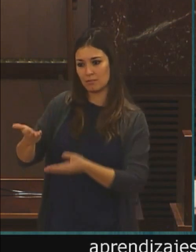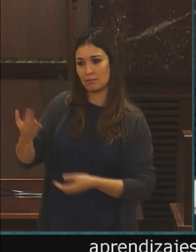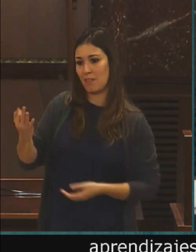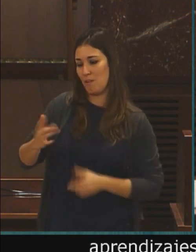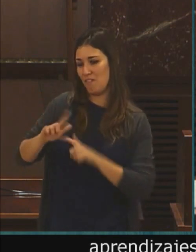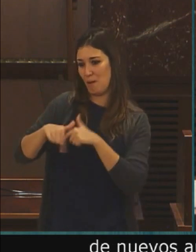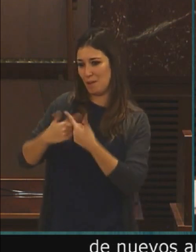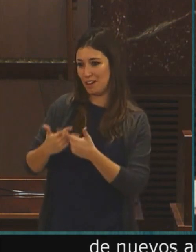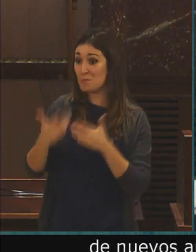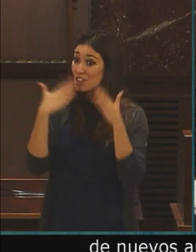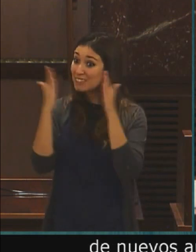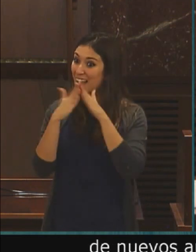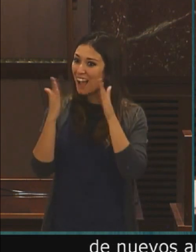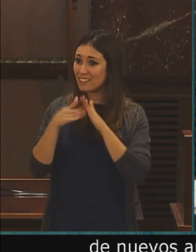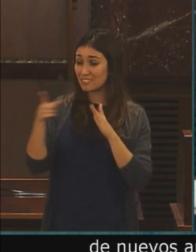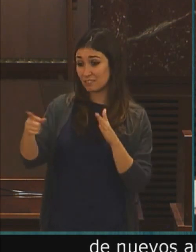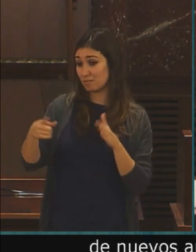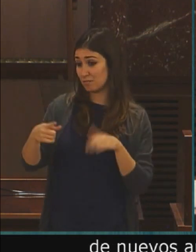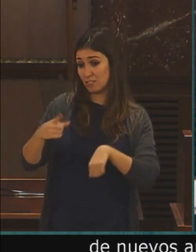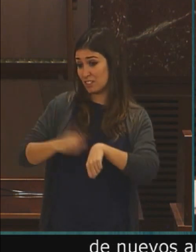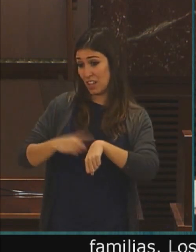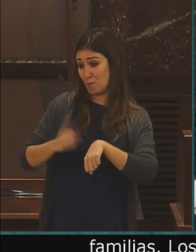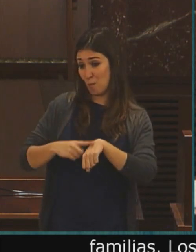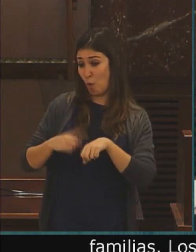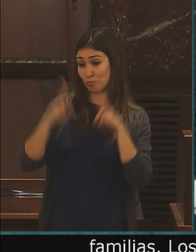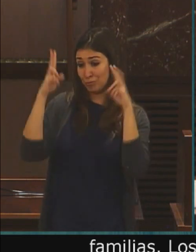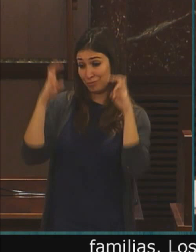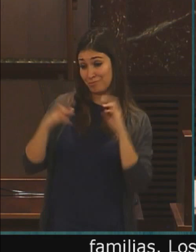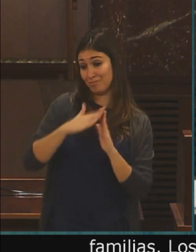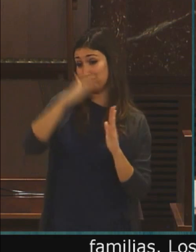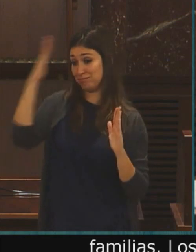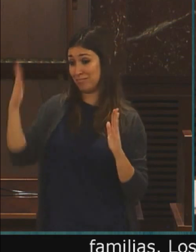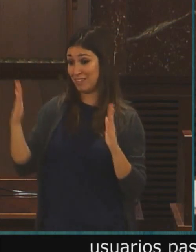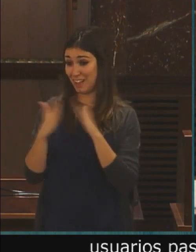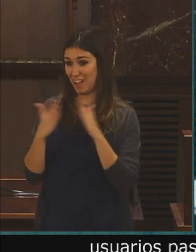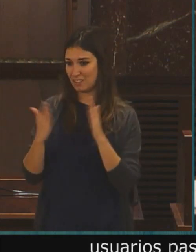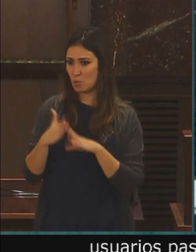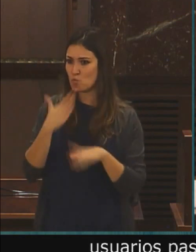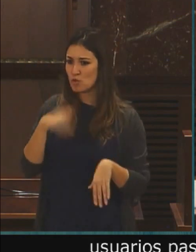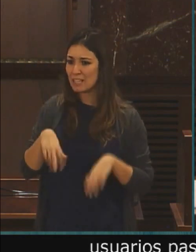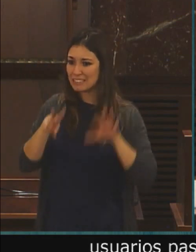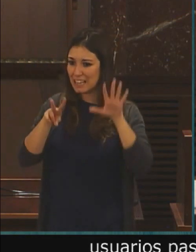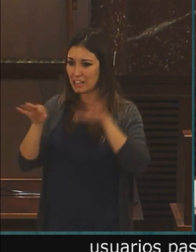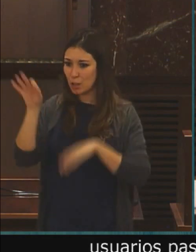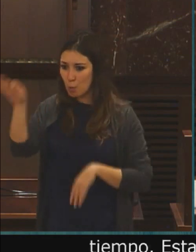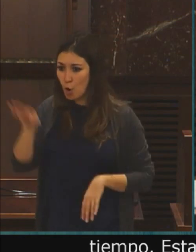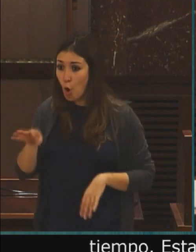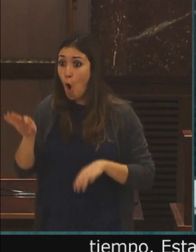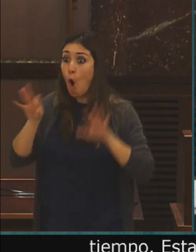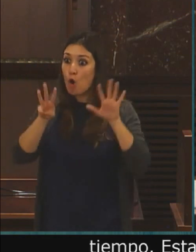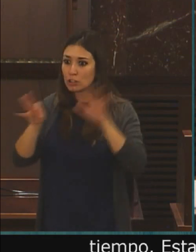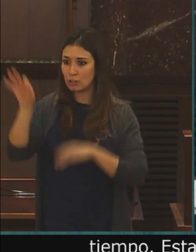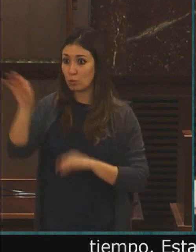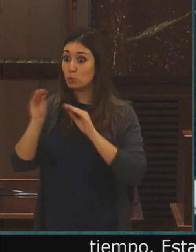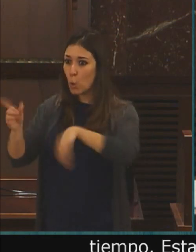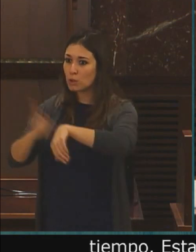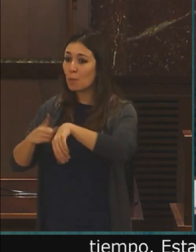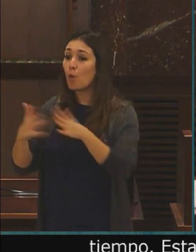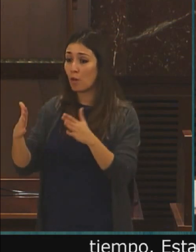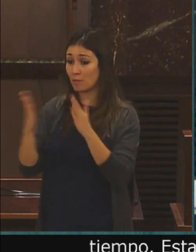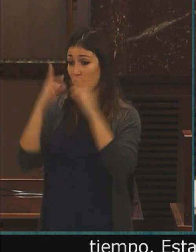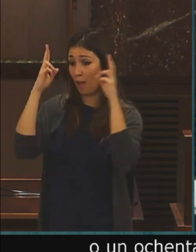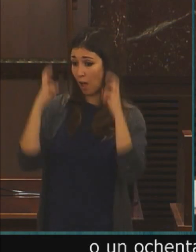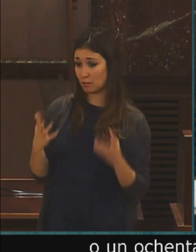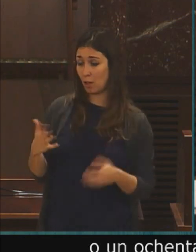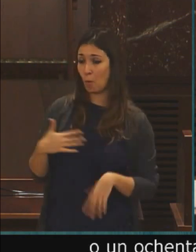Los domicilios es donde los usuarios pasan la gran mayoría de su tiempo. Estamos obviando un 70 o un 80% de su tiempo y no nos